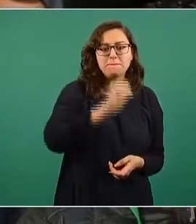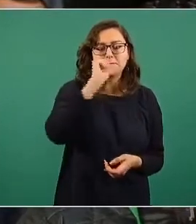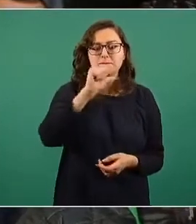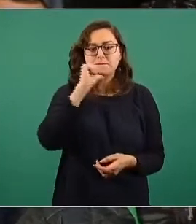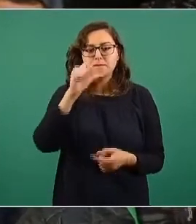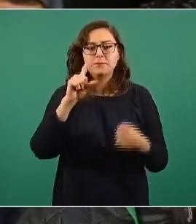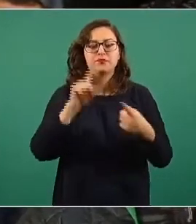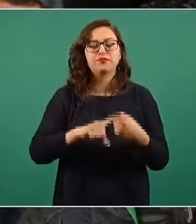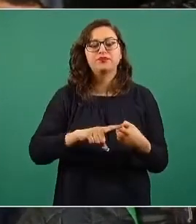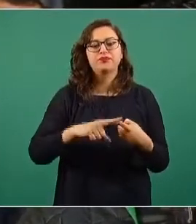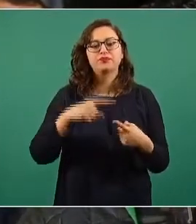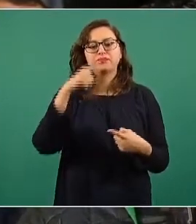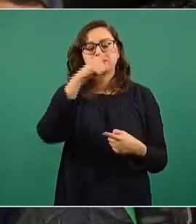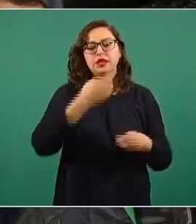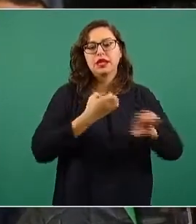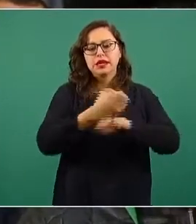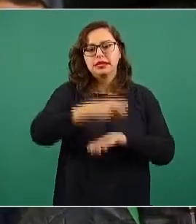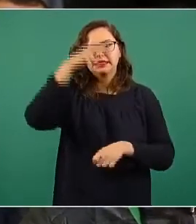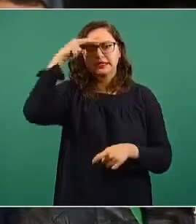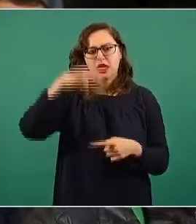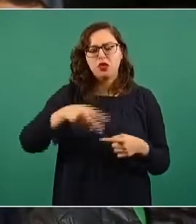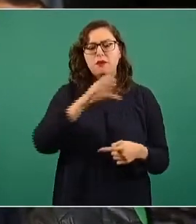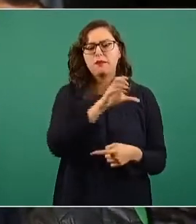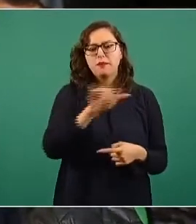de Cuautitlán de México, Mario